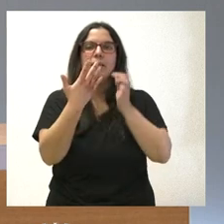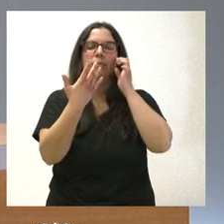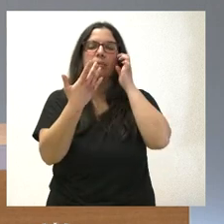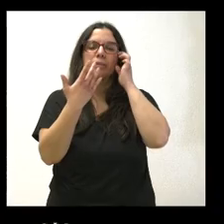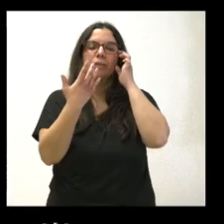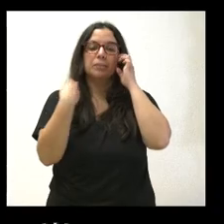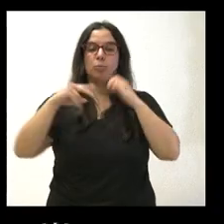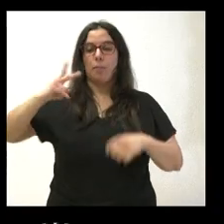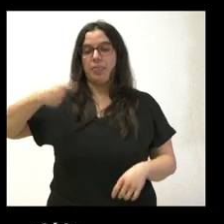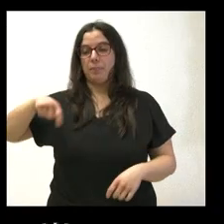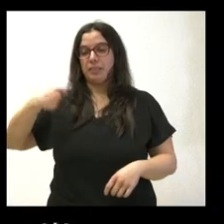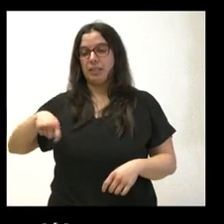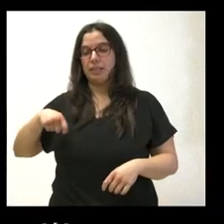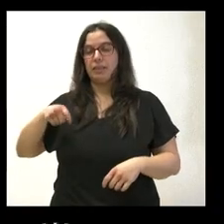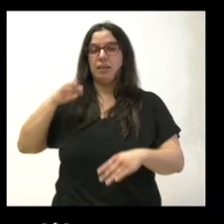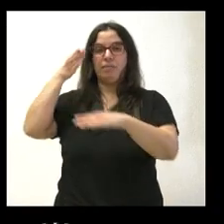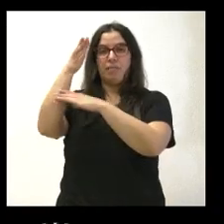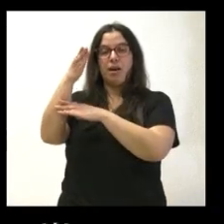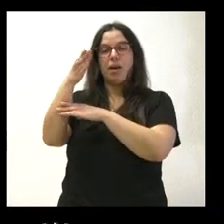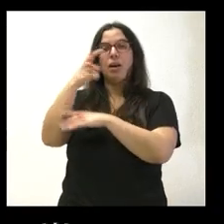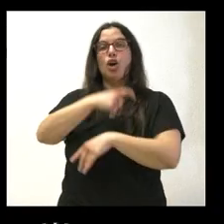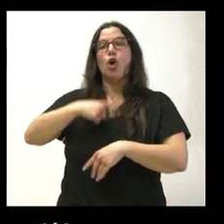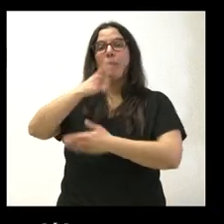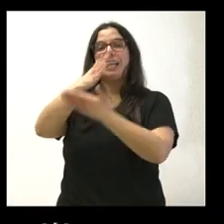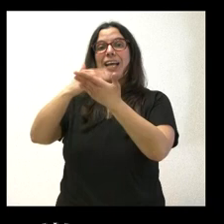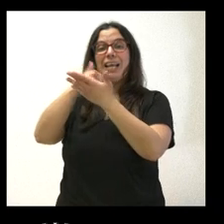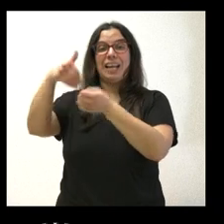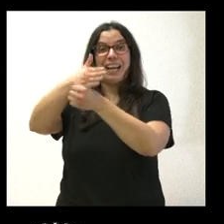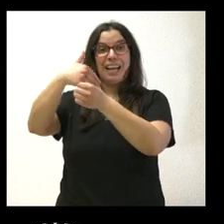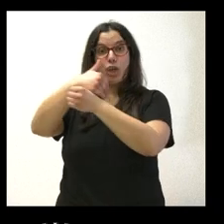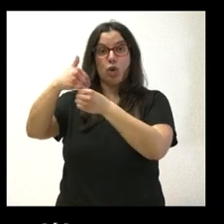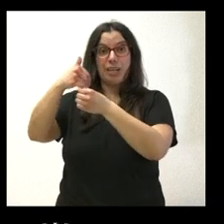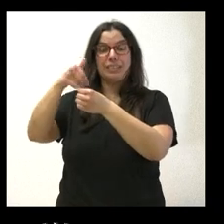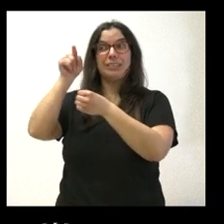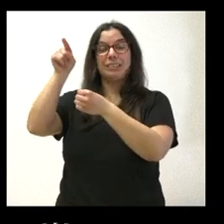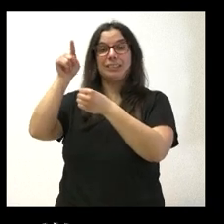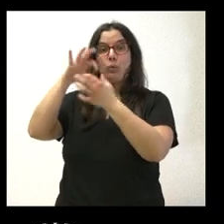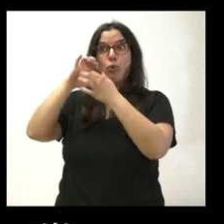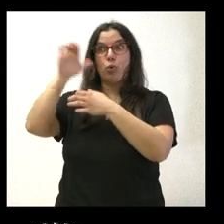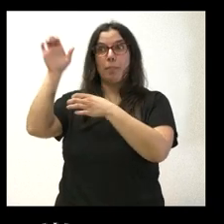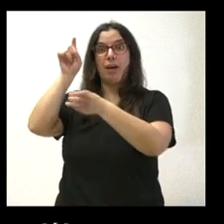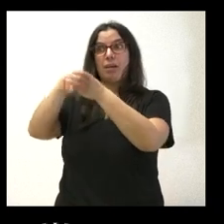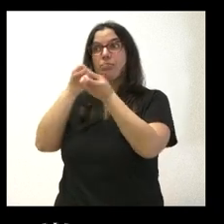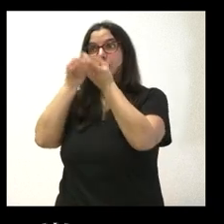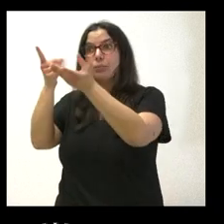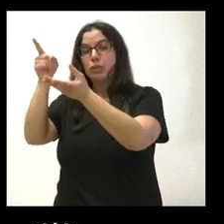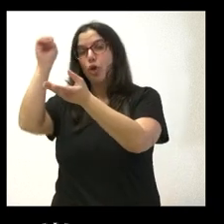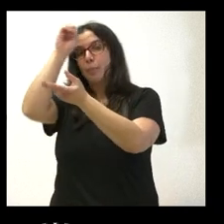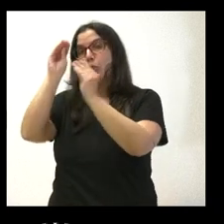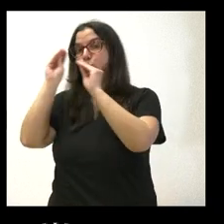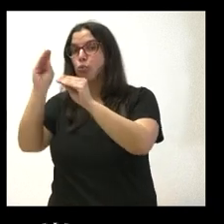hoy por el vicepresidente en las en el comité de las regiones es la la postura de la junta de castill león o